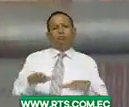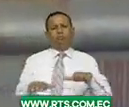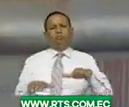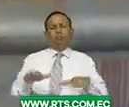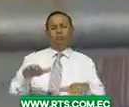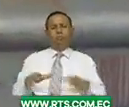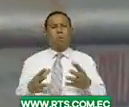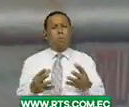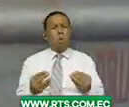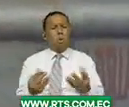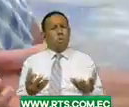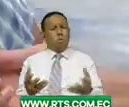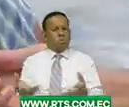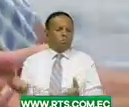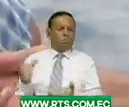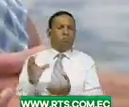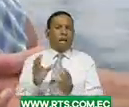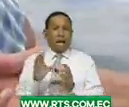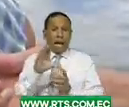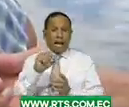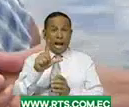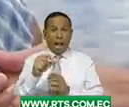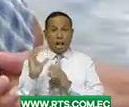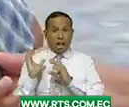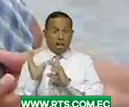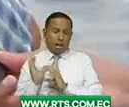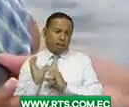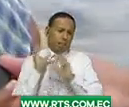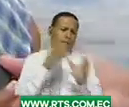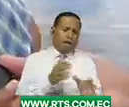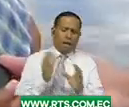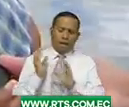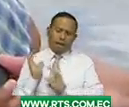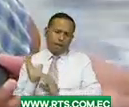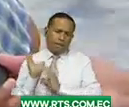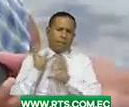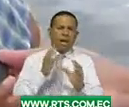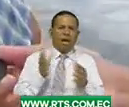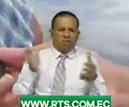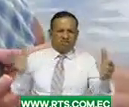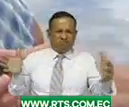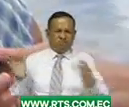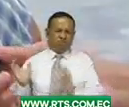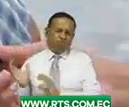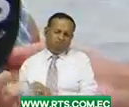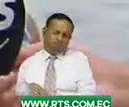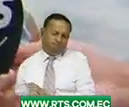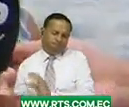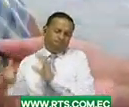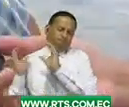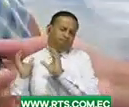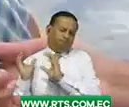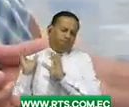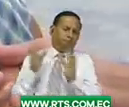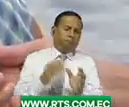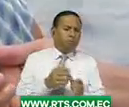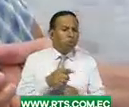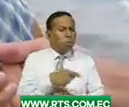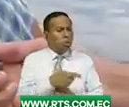quintales de cal. Pero arriba en esas varillajes de la gabarra ahí me quedé. ¿Quién lo ayudó a salir? Nadie,